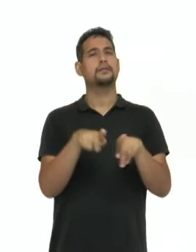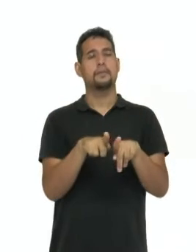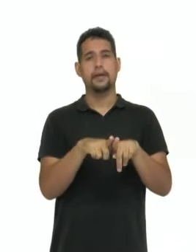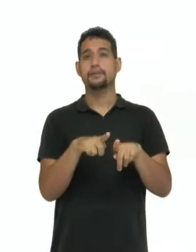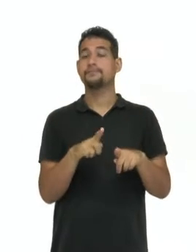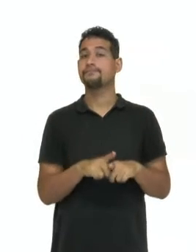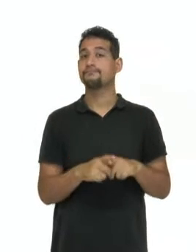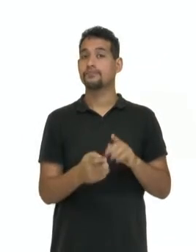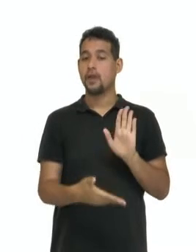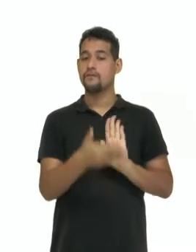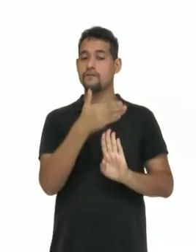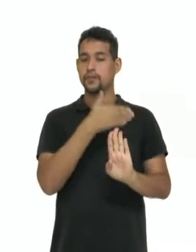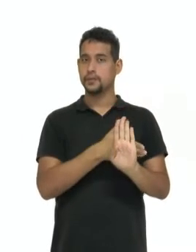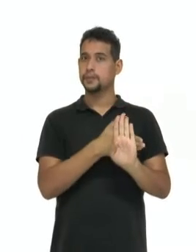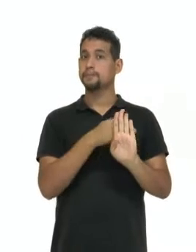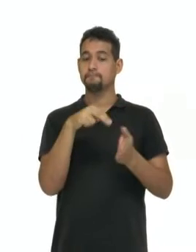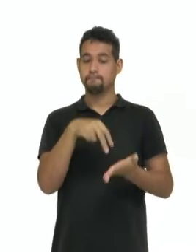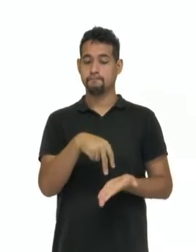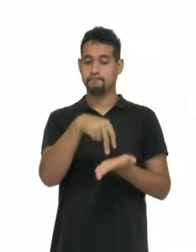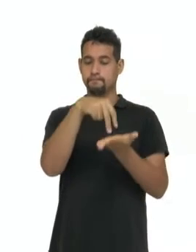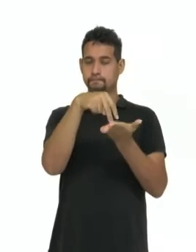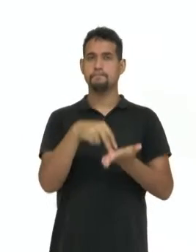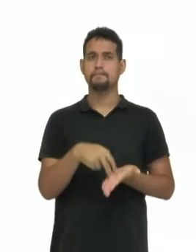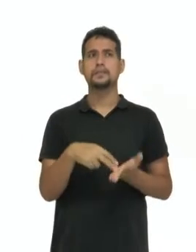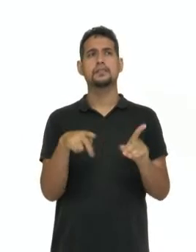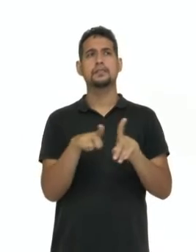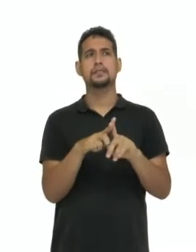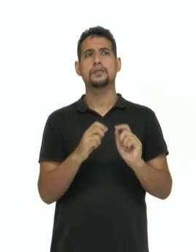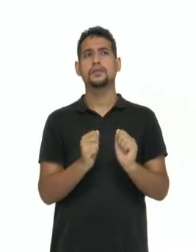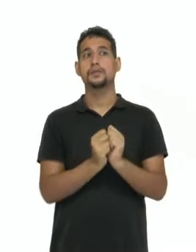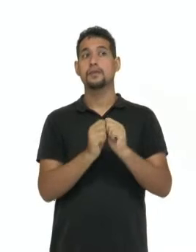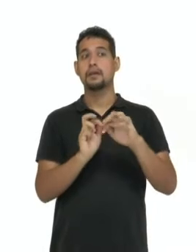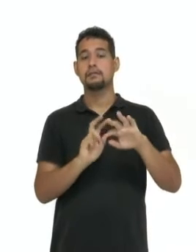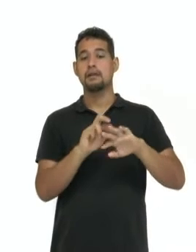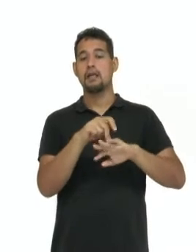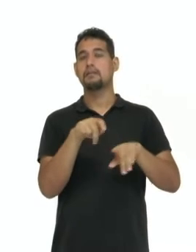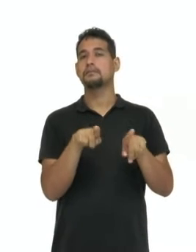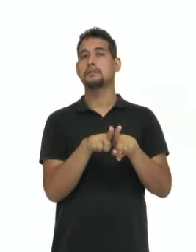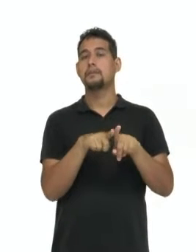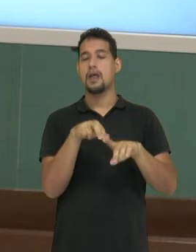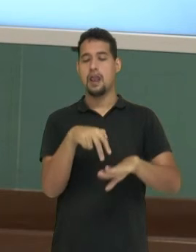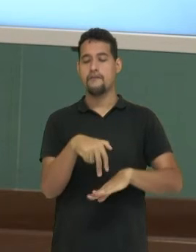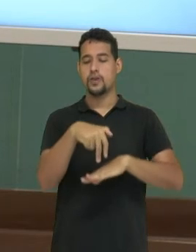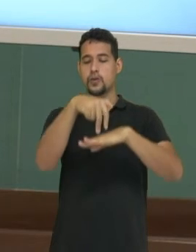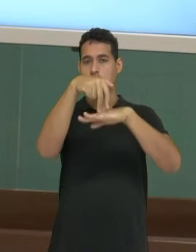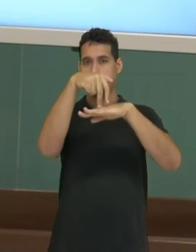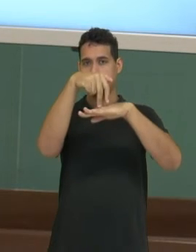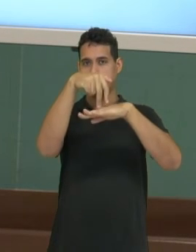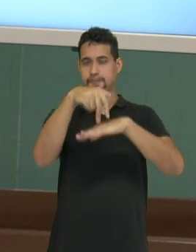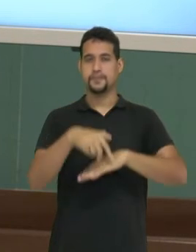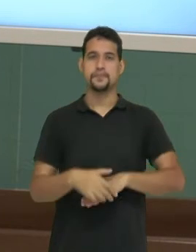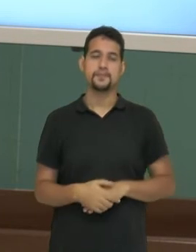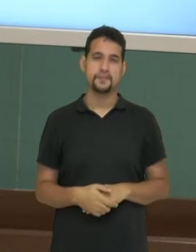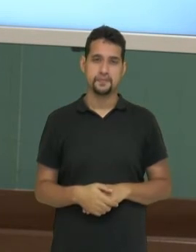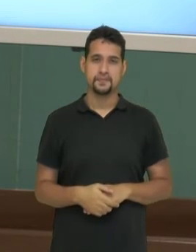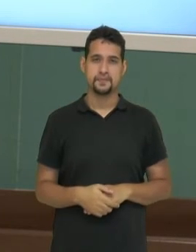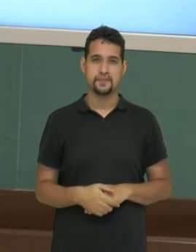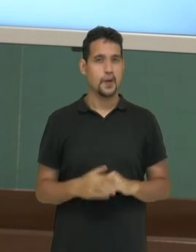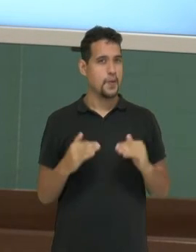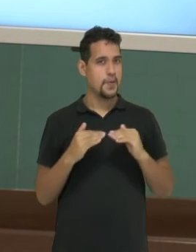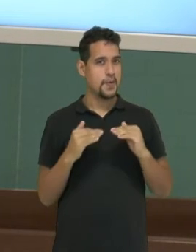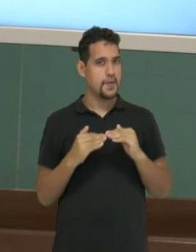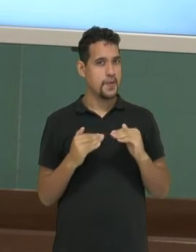fundo do pasillo, corredor, junto à escada e os elevadores. De